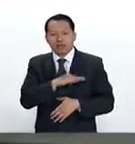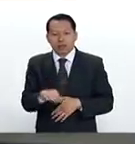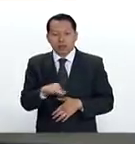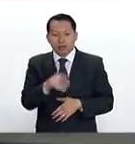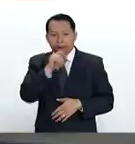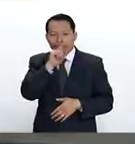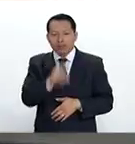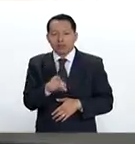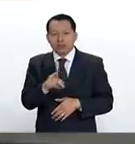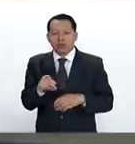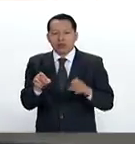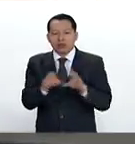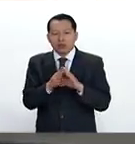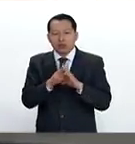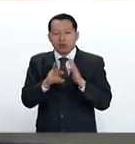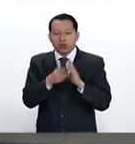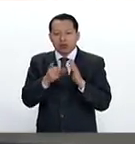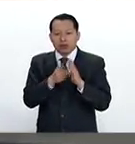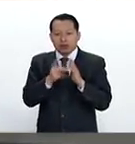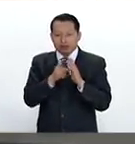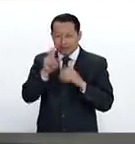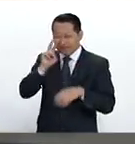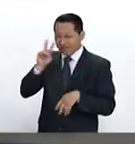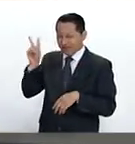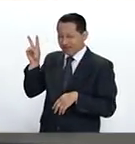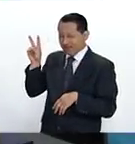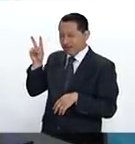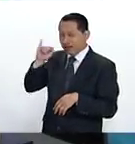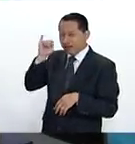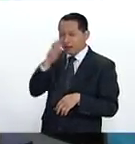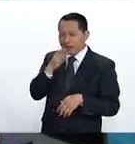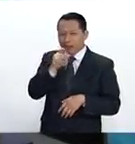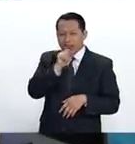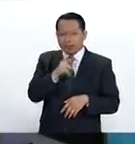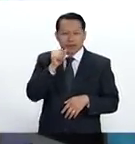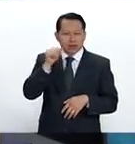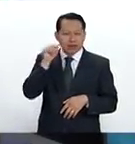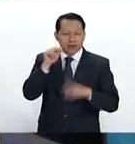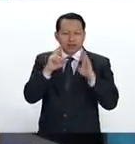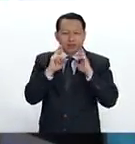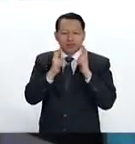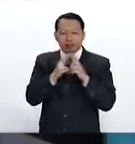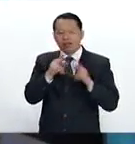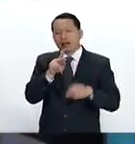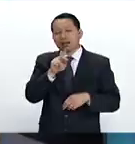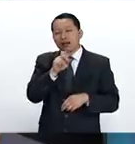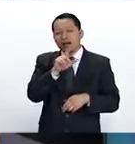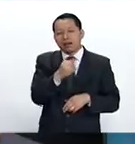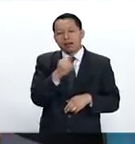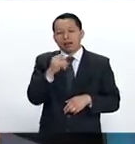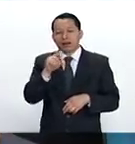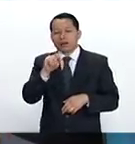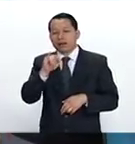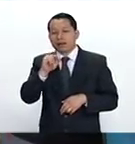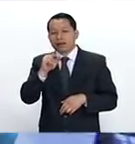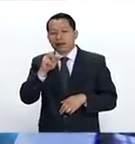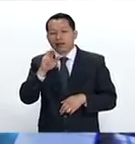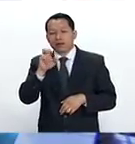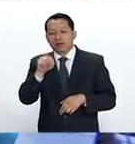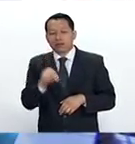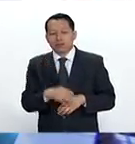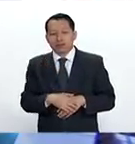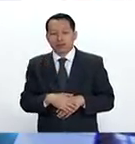Ahora estamos viendo otra vez las imágenes de la reunión que tuvo ayer el presidente con Kelly y con Tillerson.